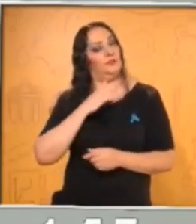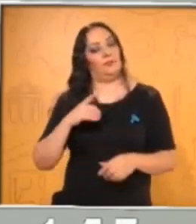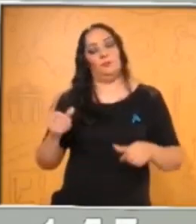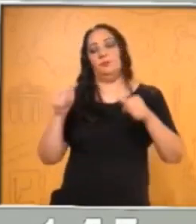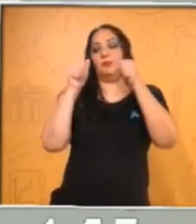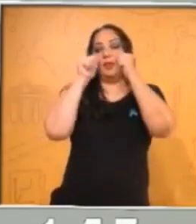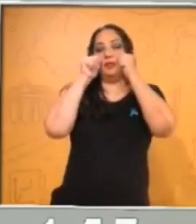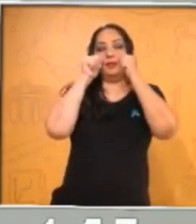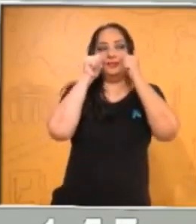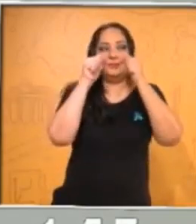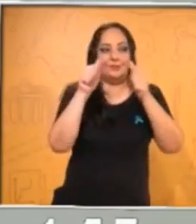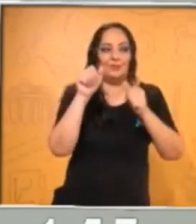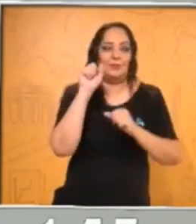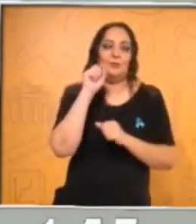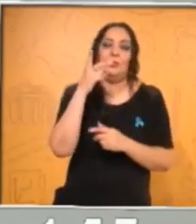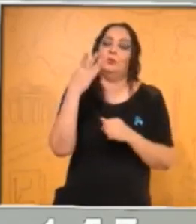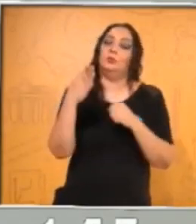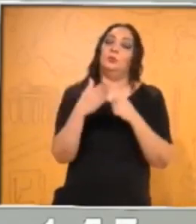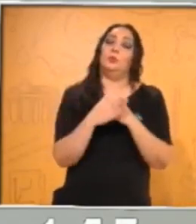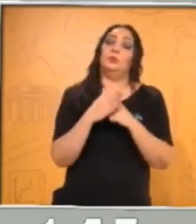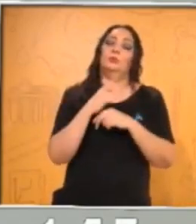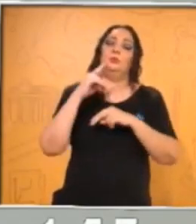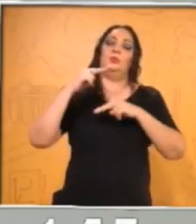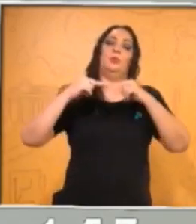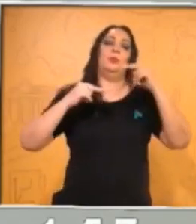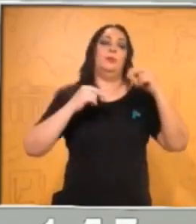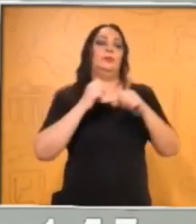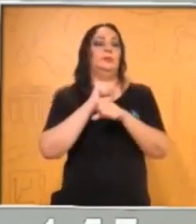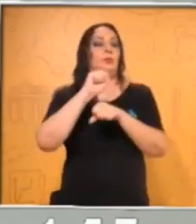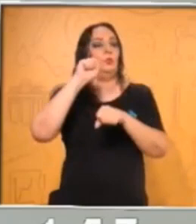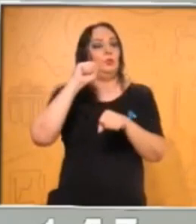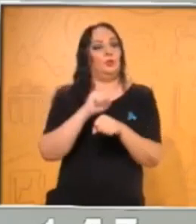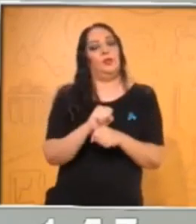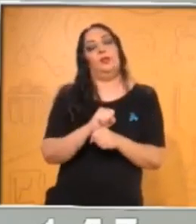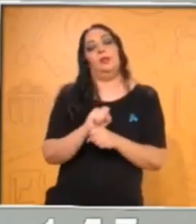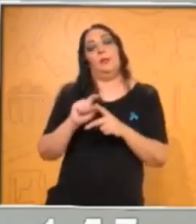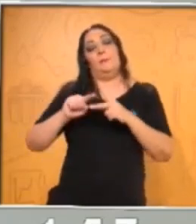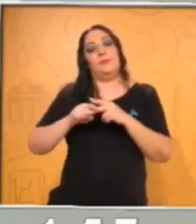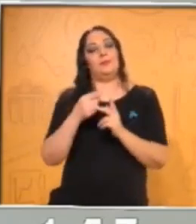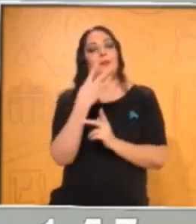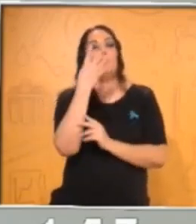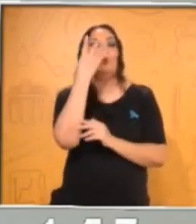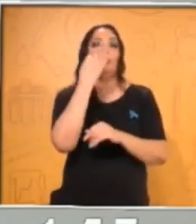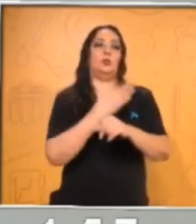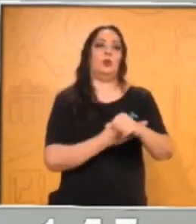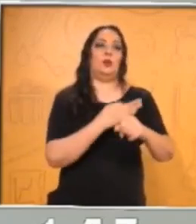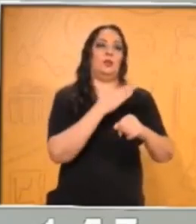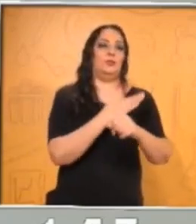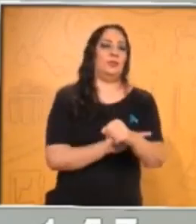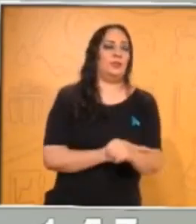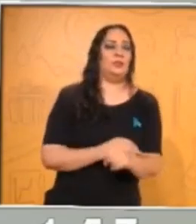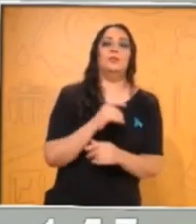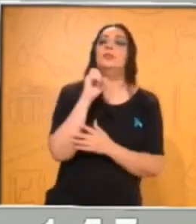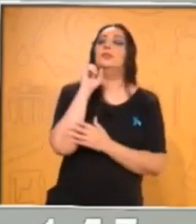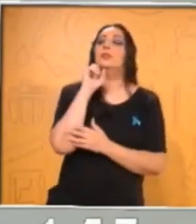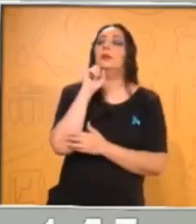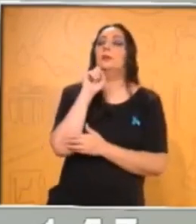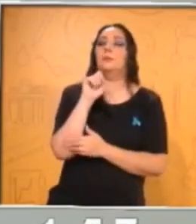mucha atención a los siguientes niveles en secundaria a partir de las 4 de la tarde y